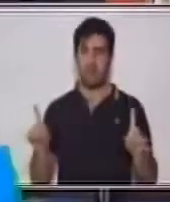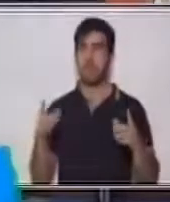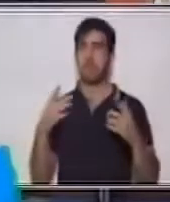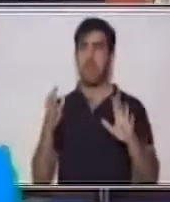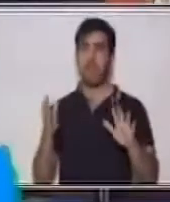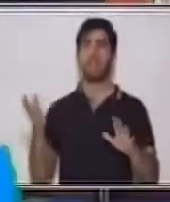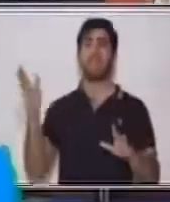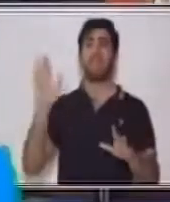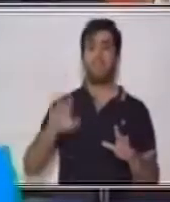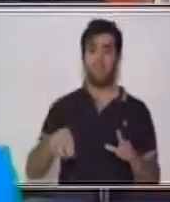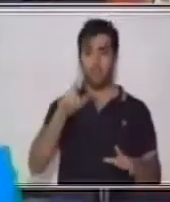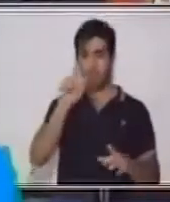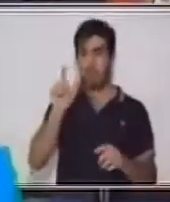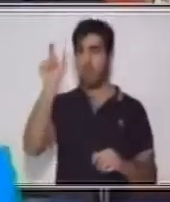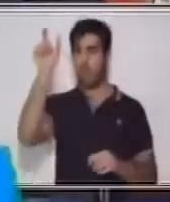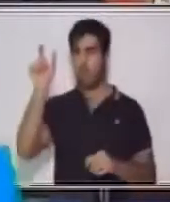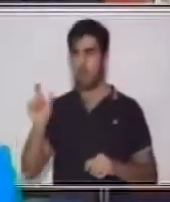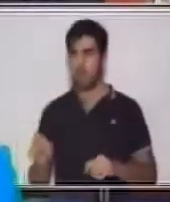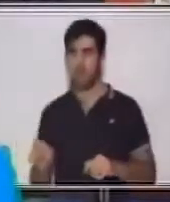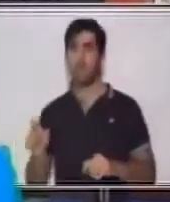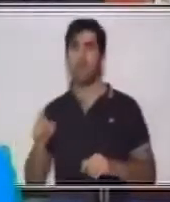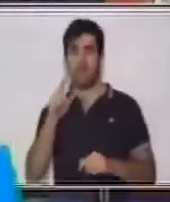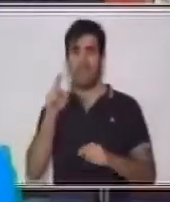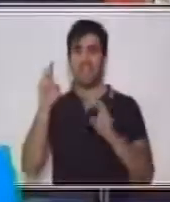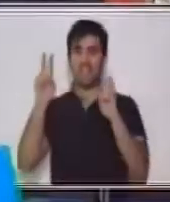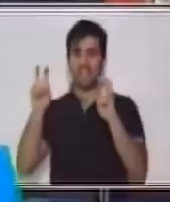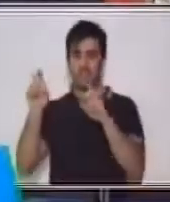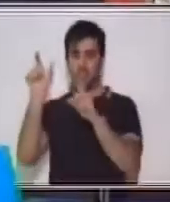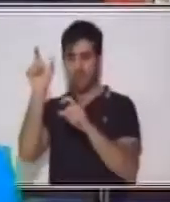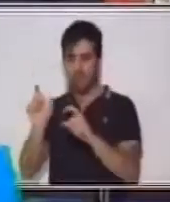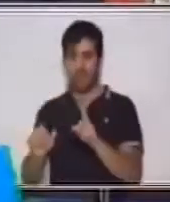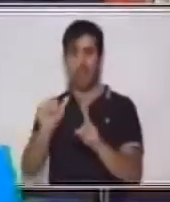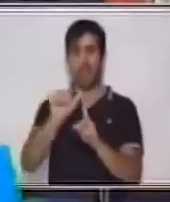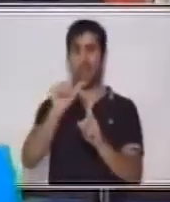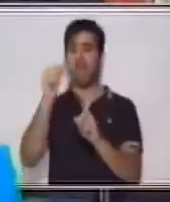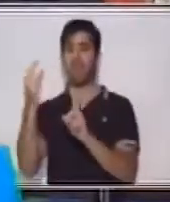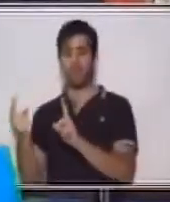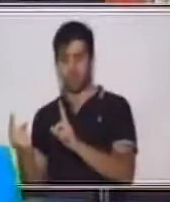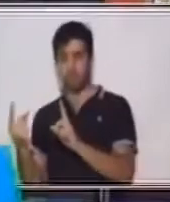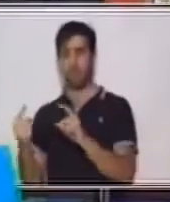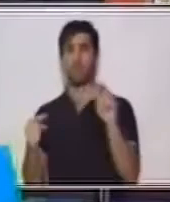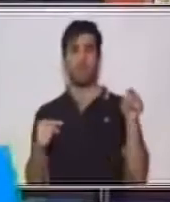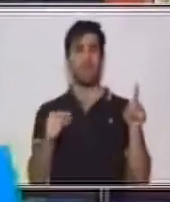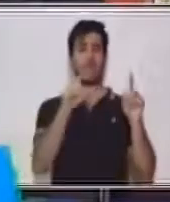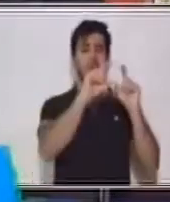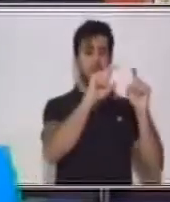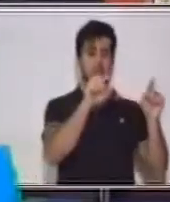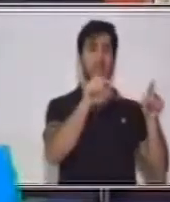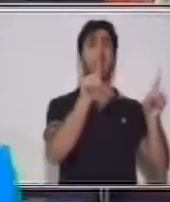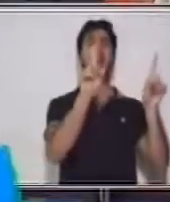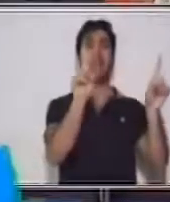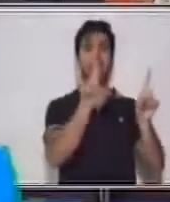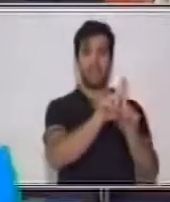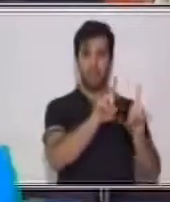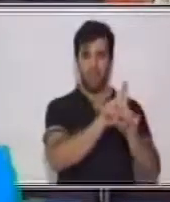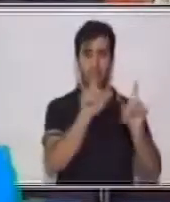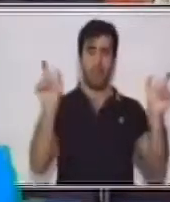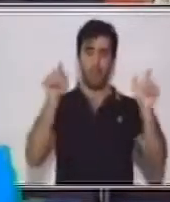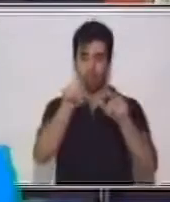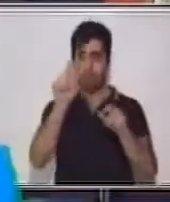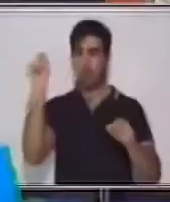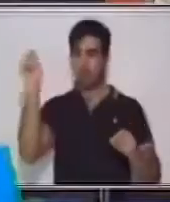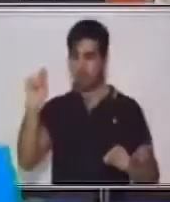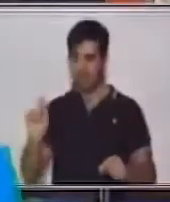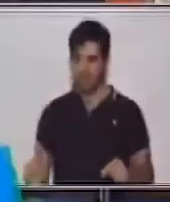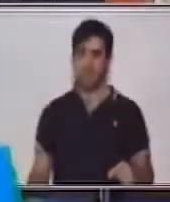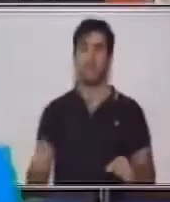vamos a escribir de un lado el título de antónimos y del otro lado el título de sinónimos. Y luego vamos a escribir en cada